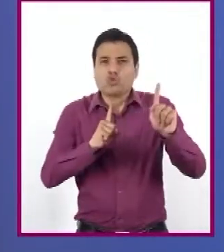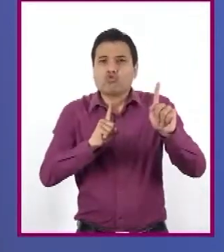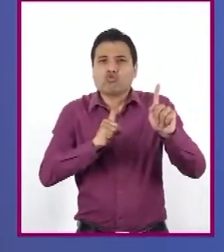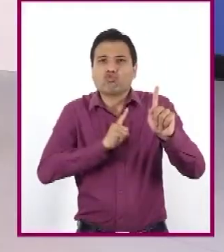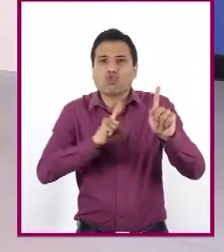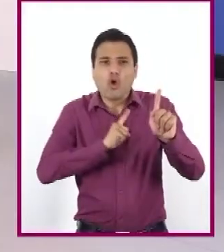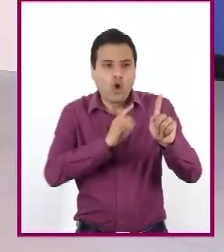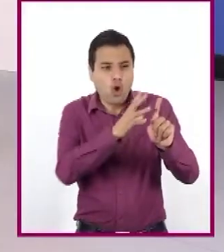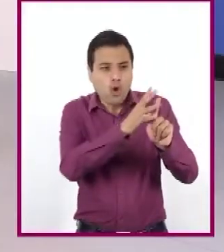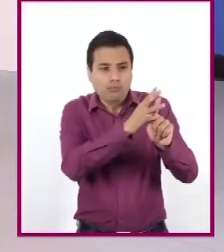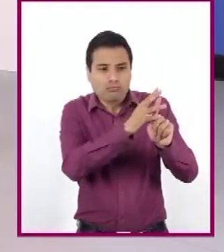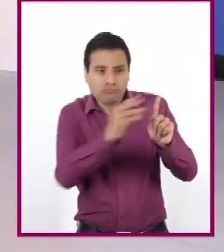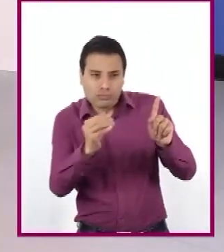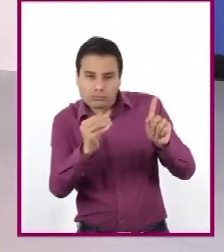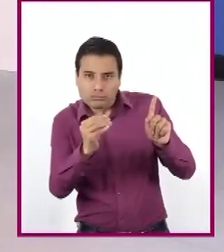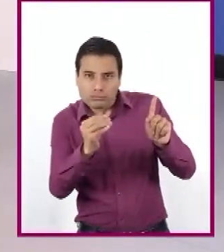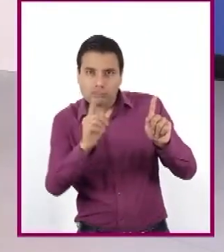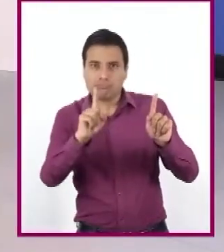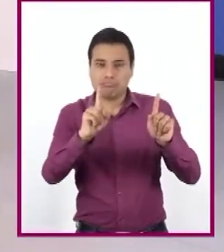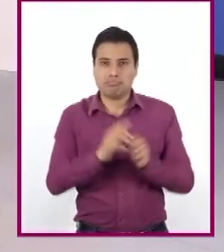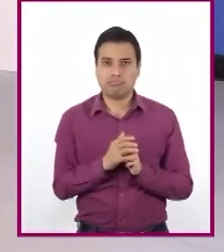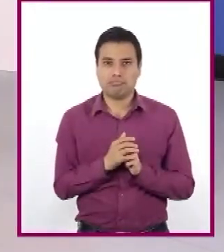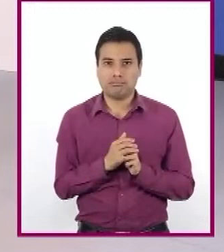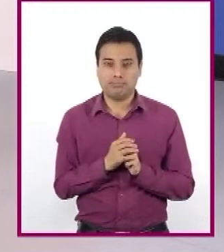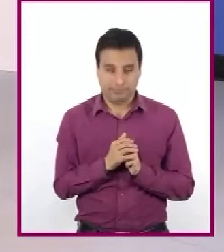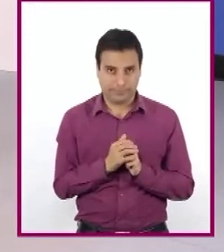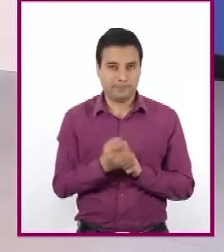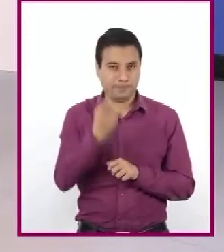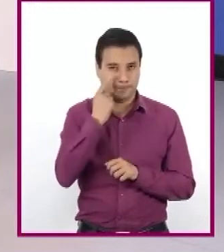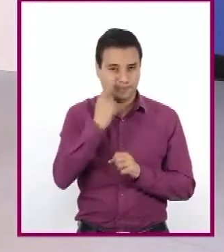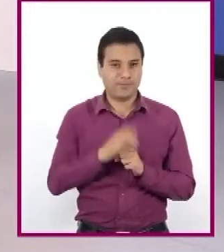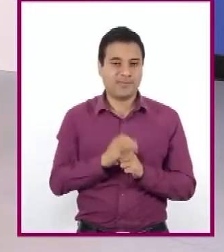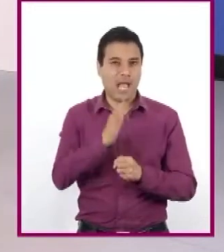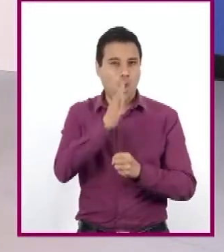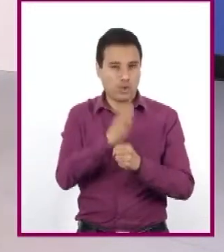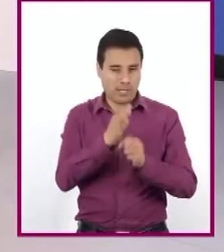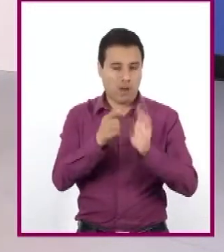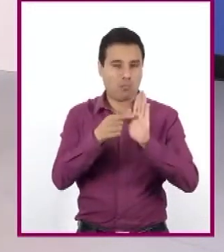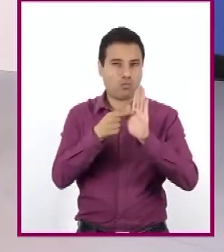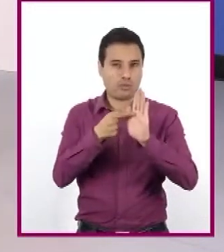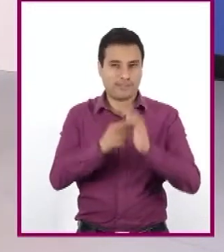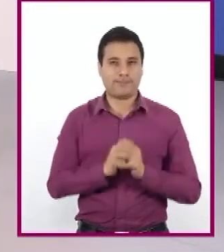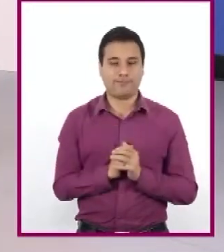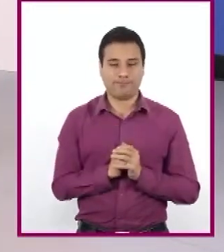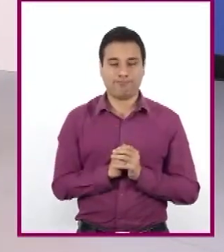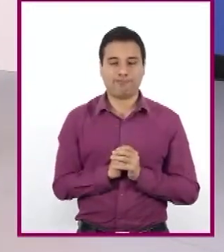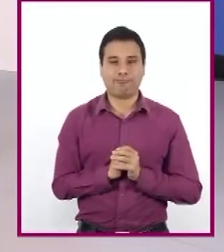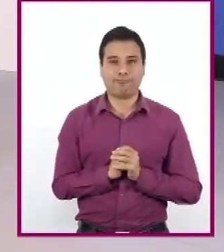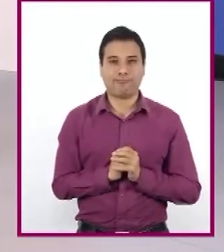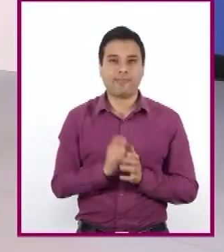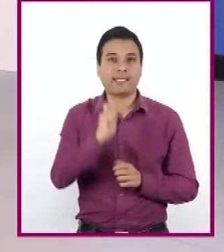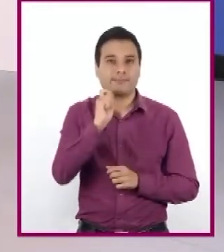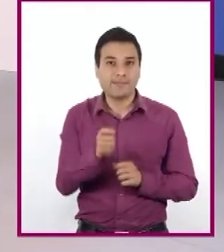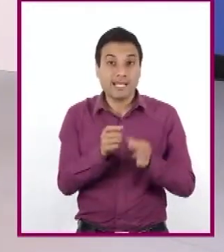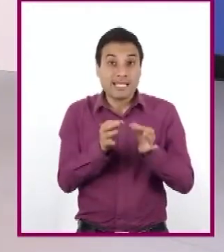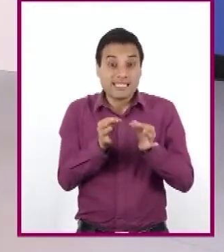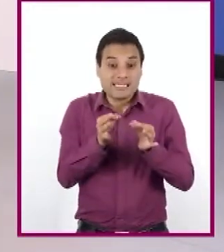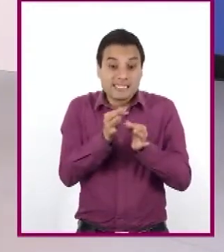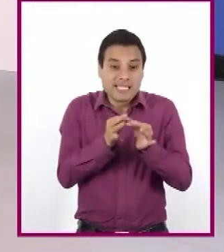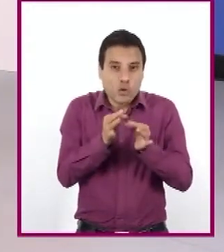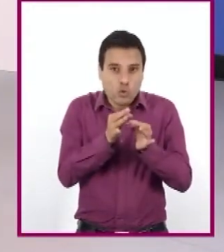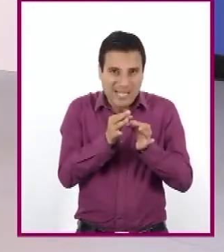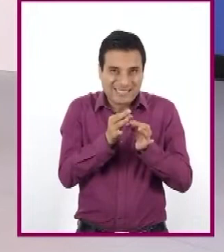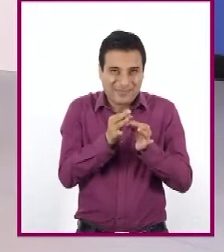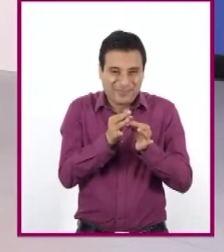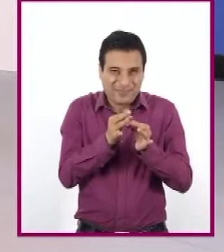a él. Ahora, mediante una práctica demostrativa, observaremos células sexuales o gametos de